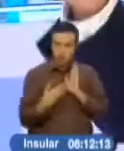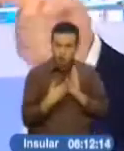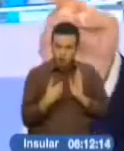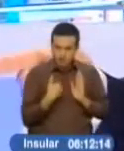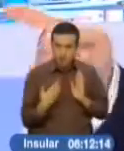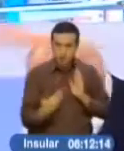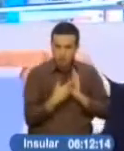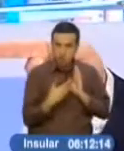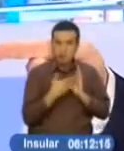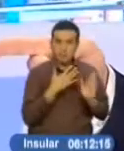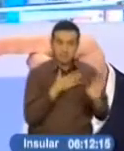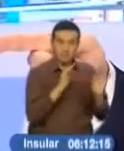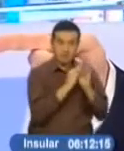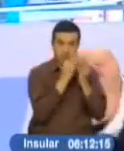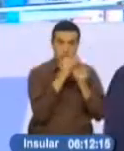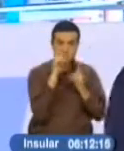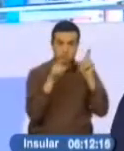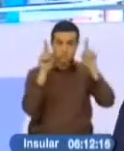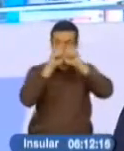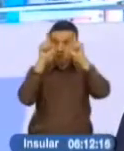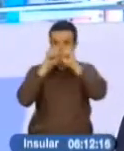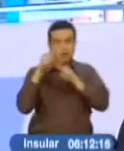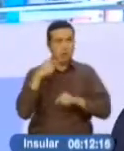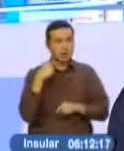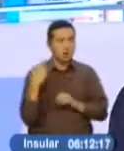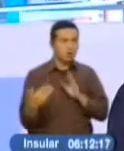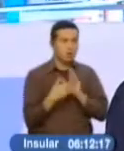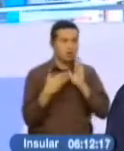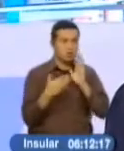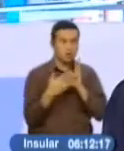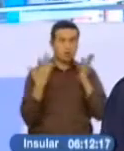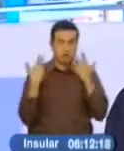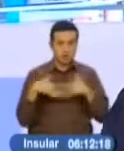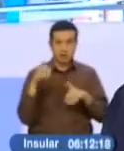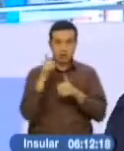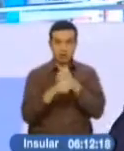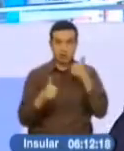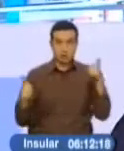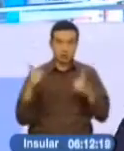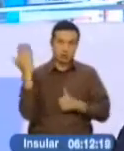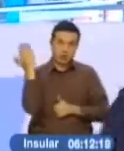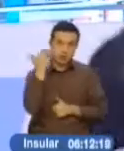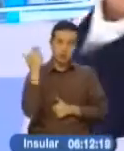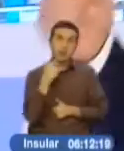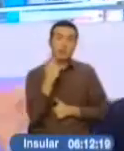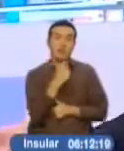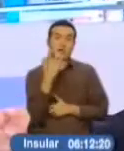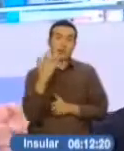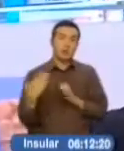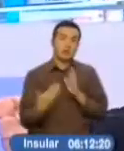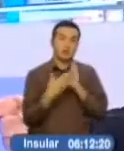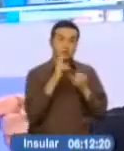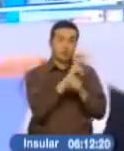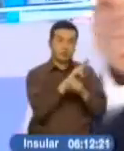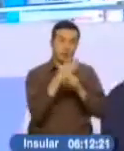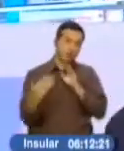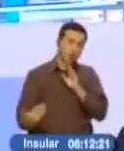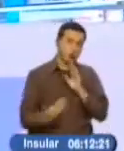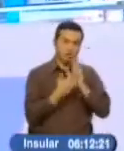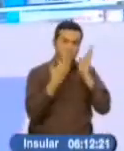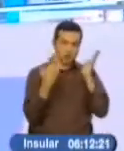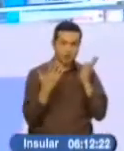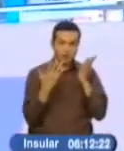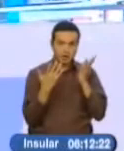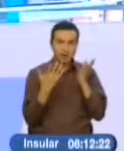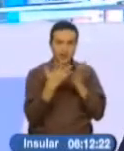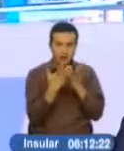atentando contra mi familia, para evitar que eso suceda. Ya hubo un candidato perdedor que intentó destruir a la superintendencia. ¿Es esto lo que